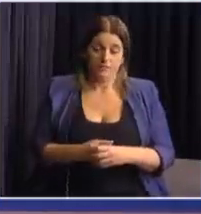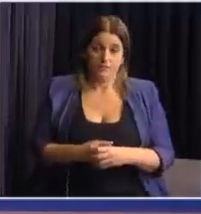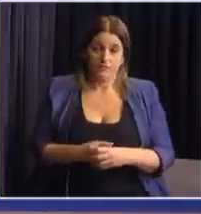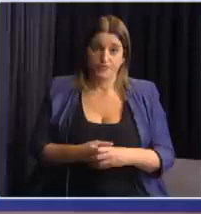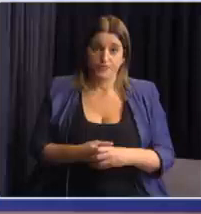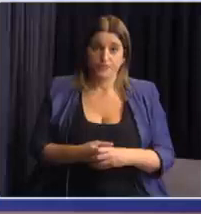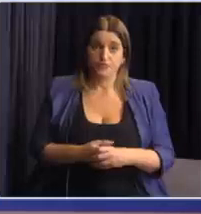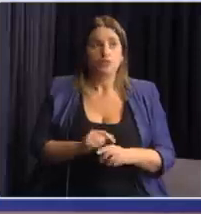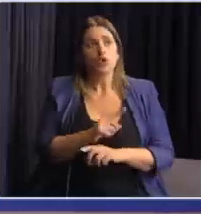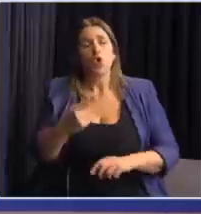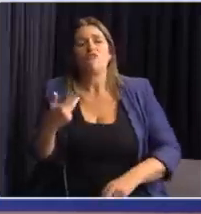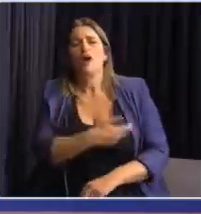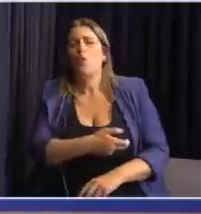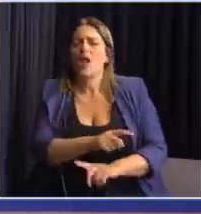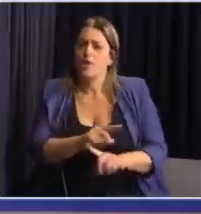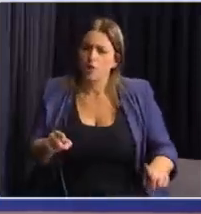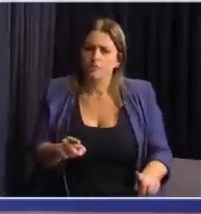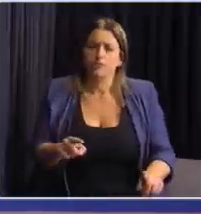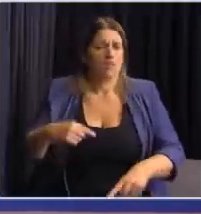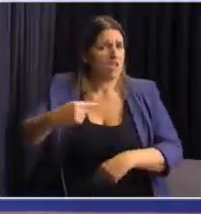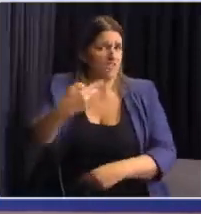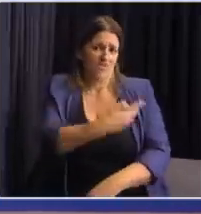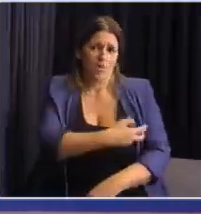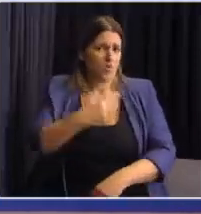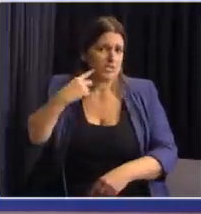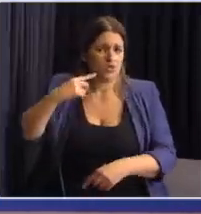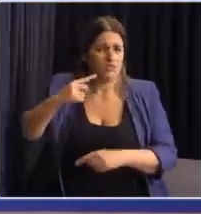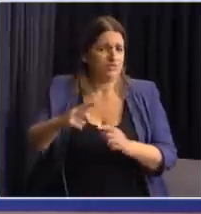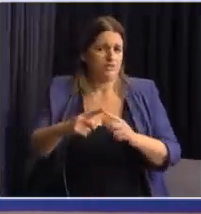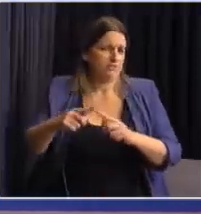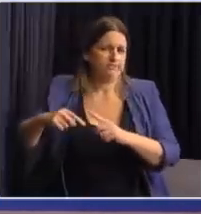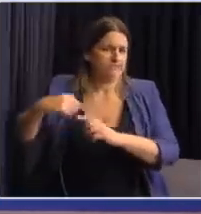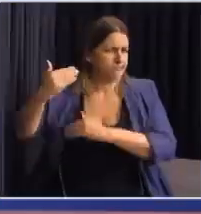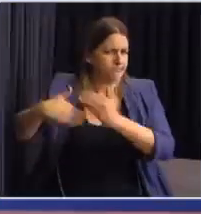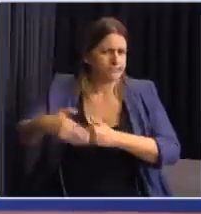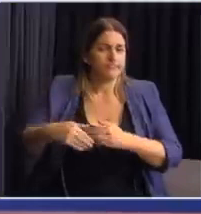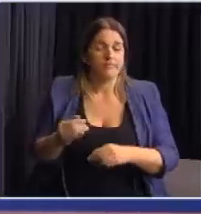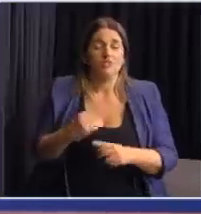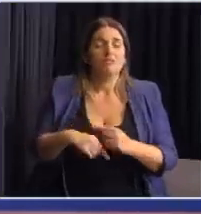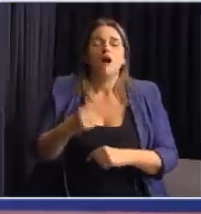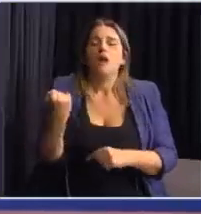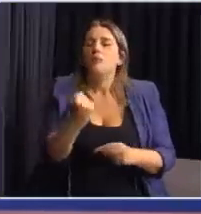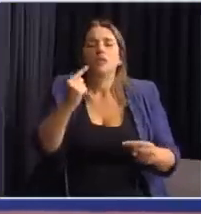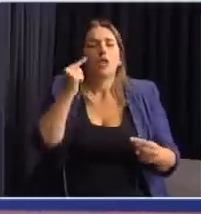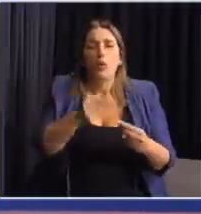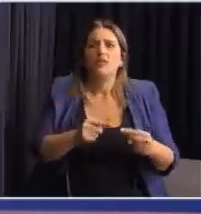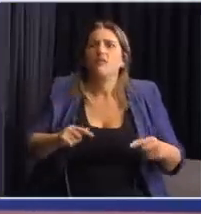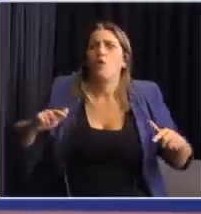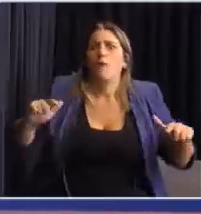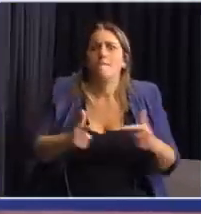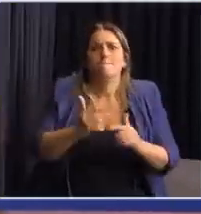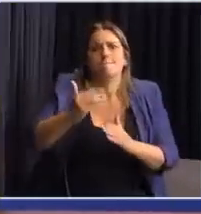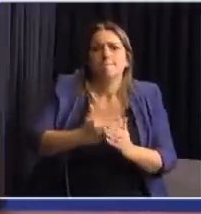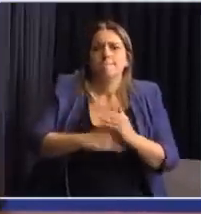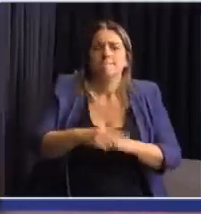no de la vacunación, porque la vacunación corre otro ritmo, pero sí lo que nos importa, que es que haya menos casos, que haya